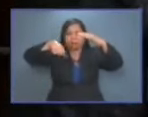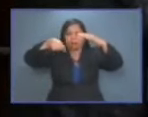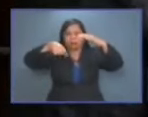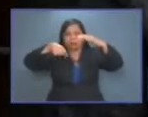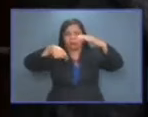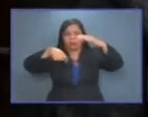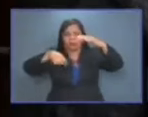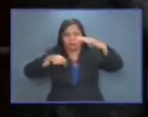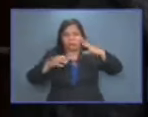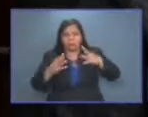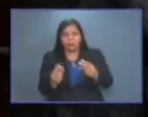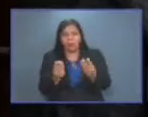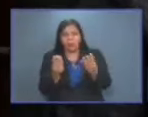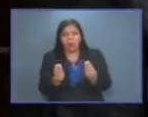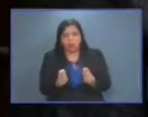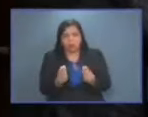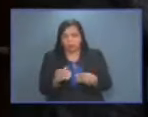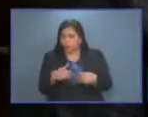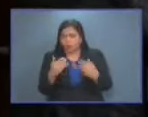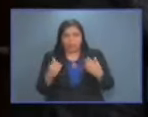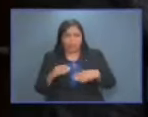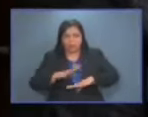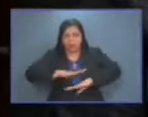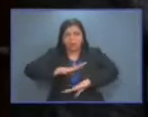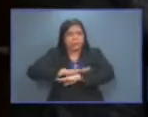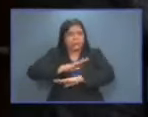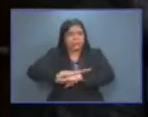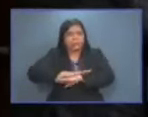no bien pupitres para sentarse